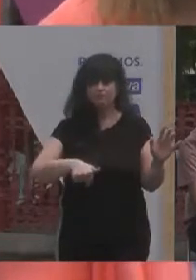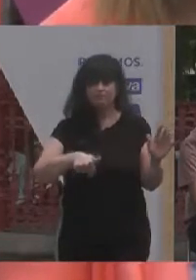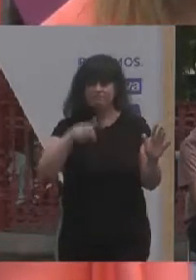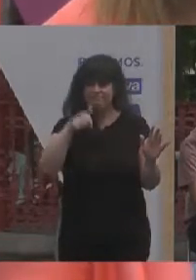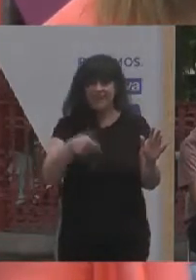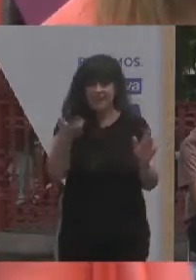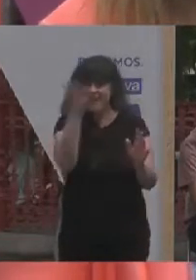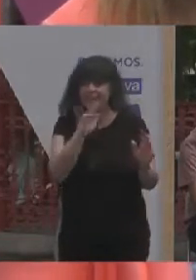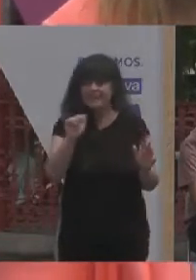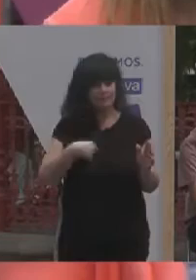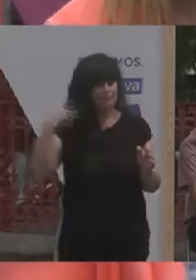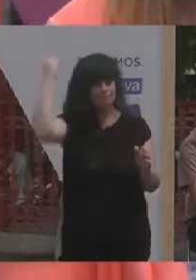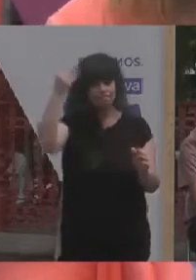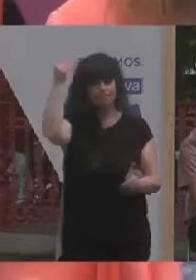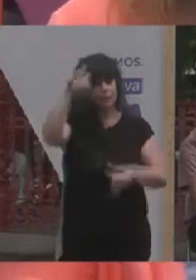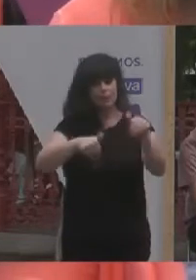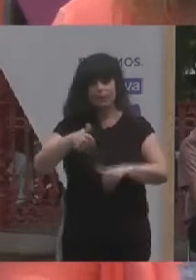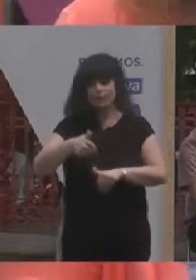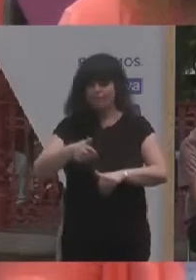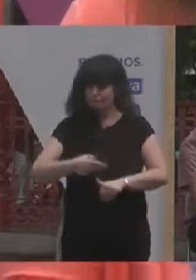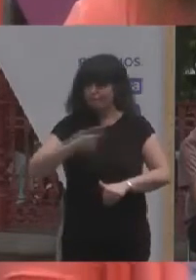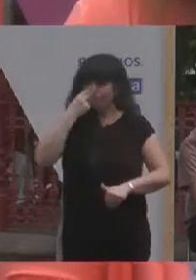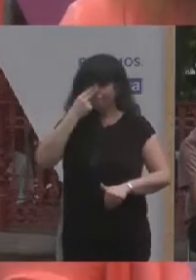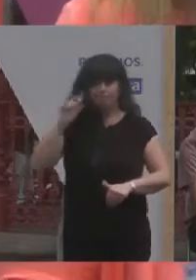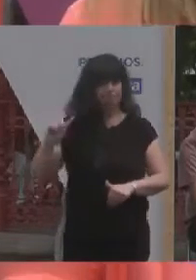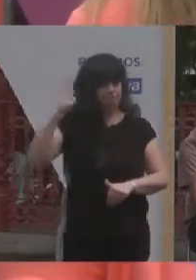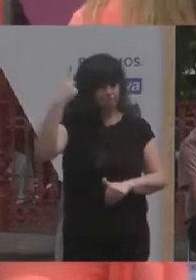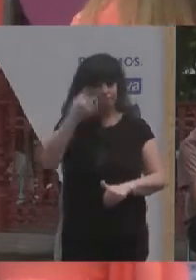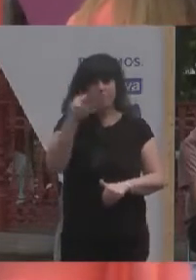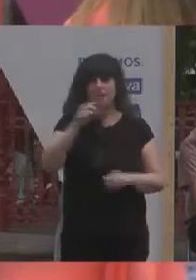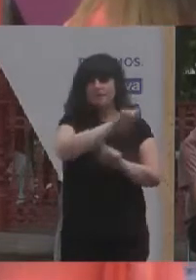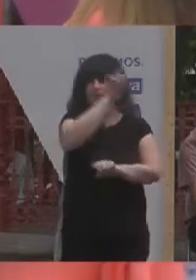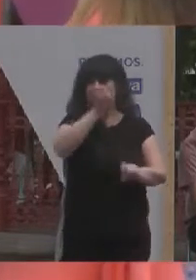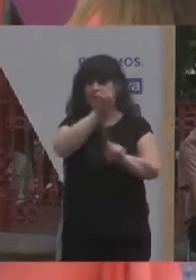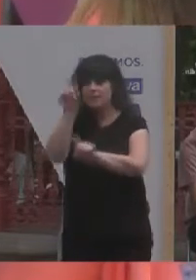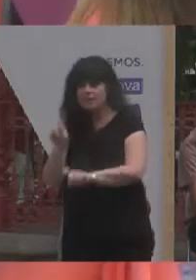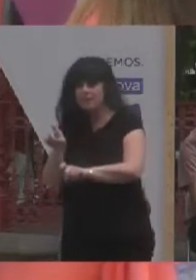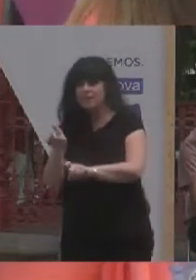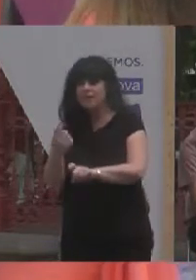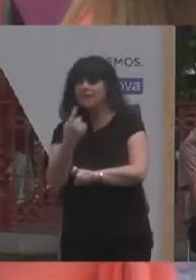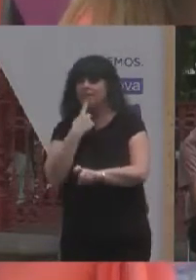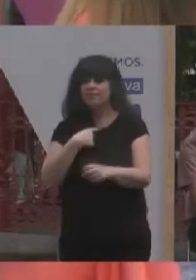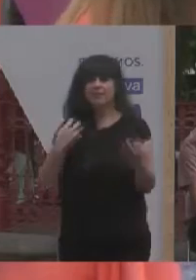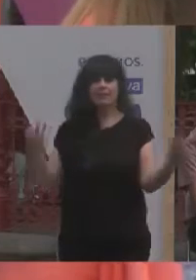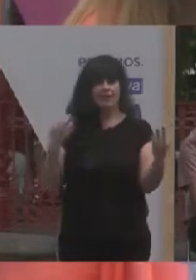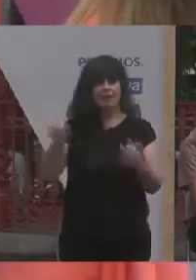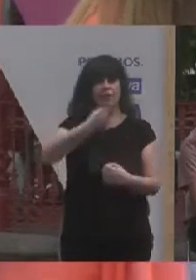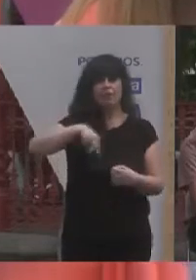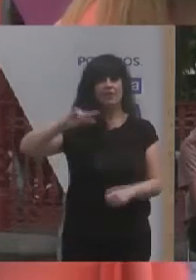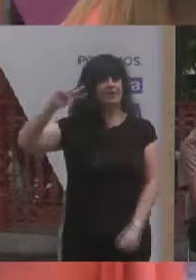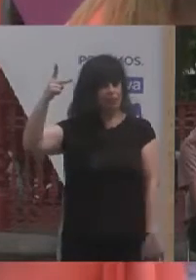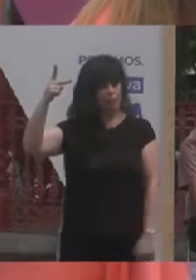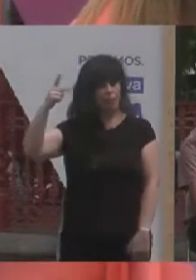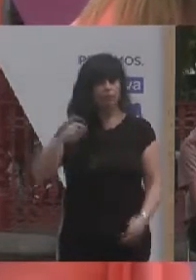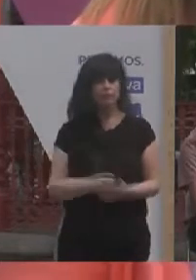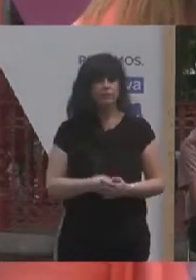importante e con máis expectativas de voto para nós. Nos dan as enquisas a seguridade da segunda posición. E en